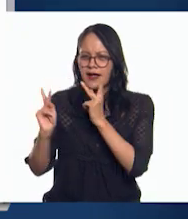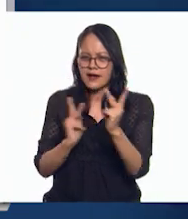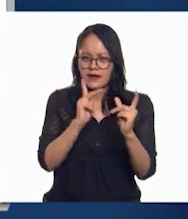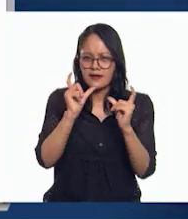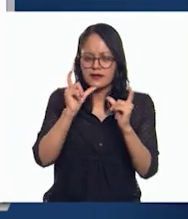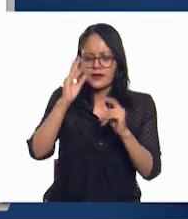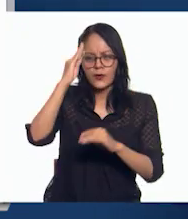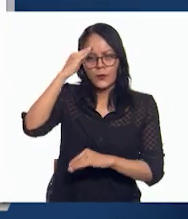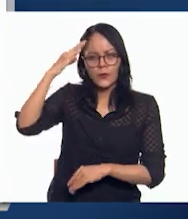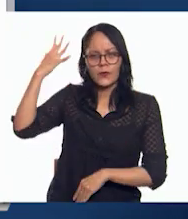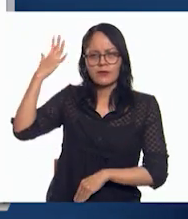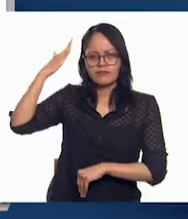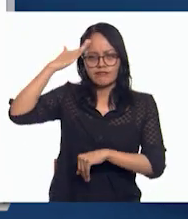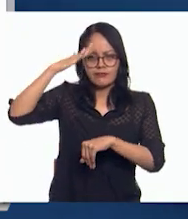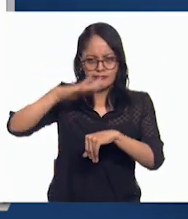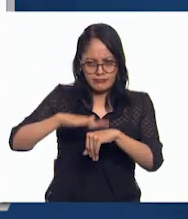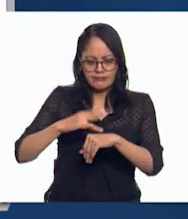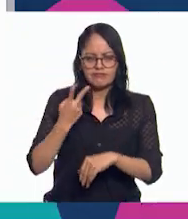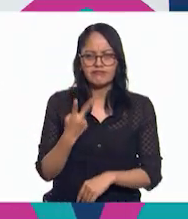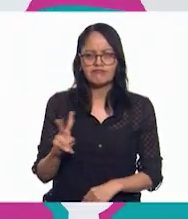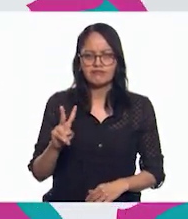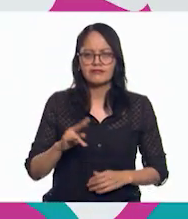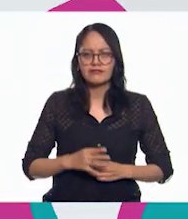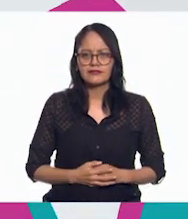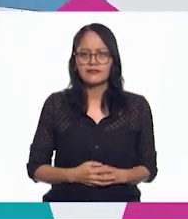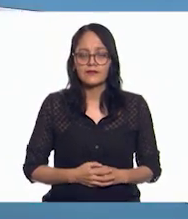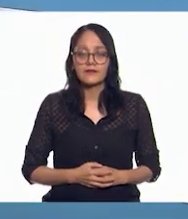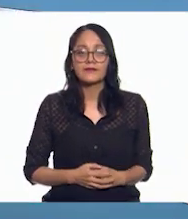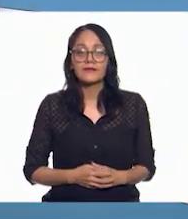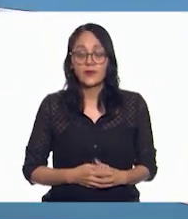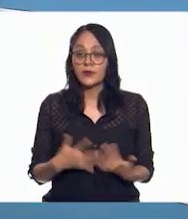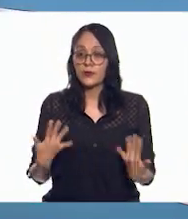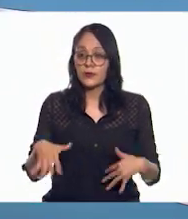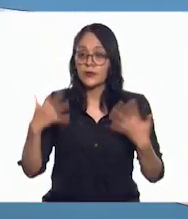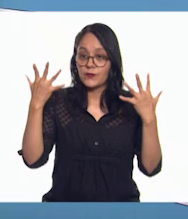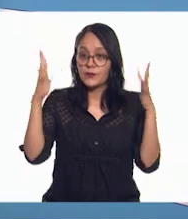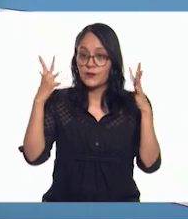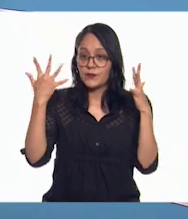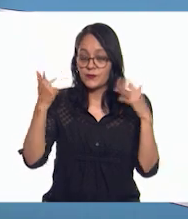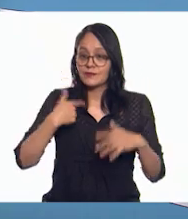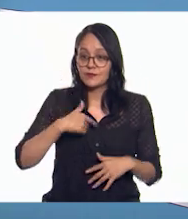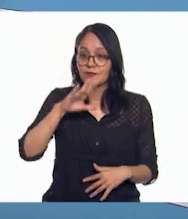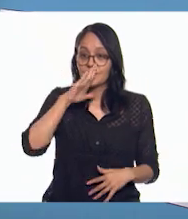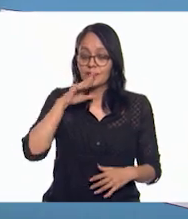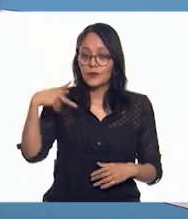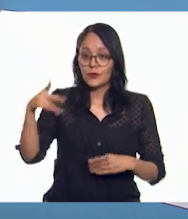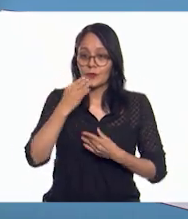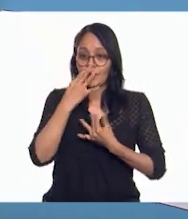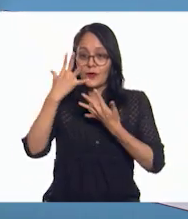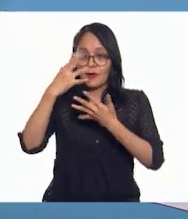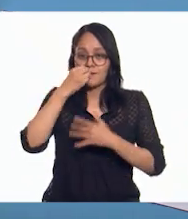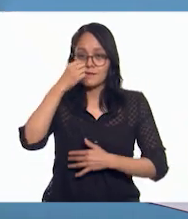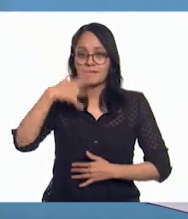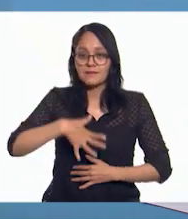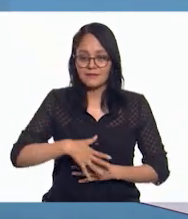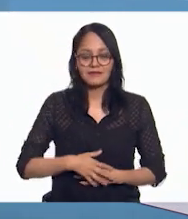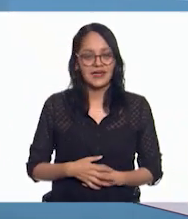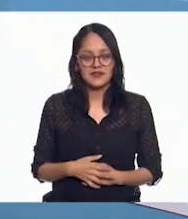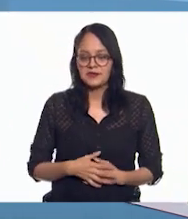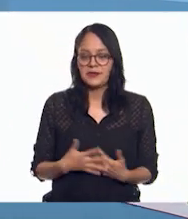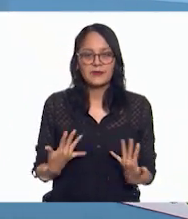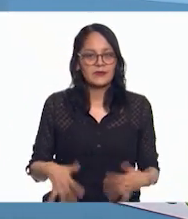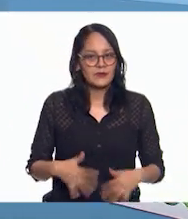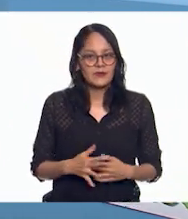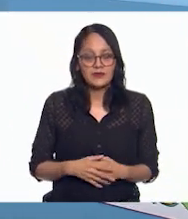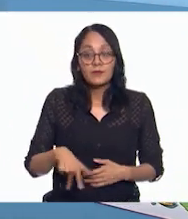la memoria. Bravo, María, te felicito. Tu poema me dejó anonadada, sin palabras.